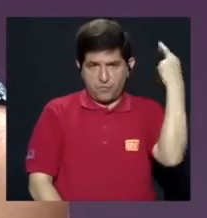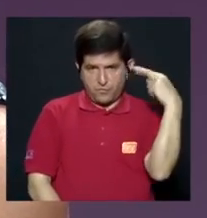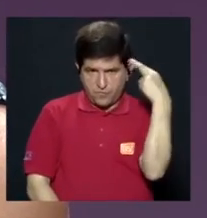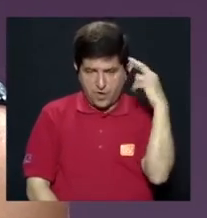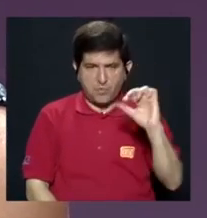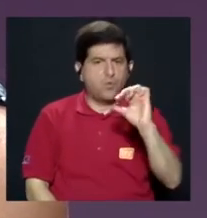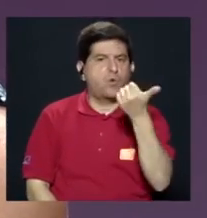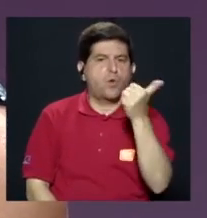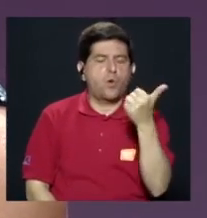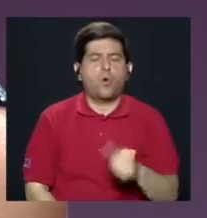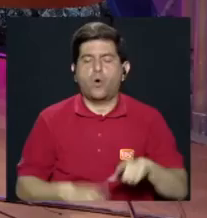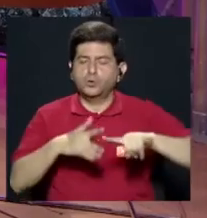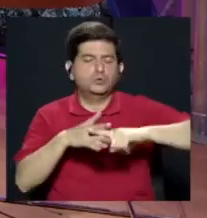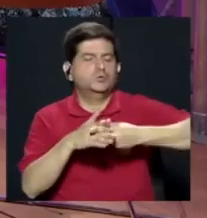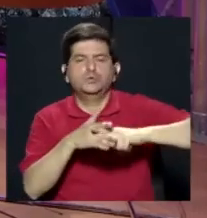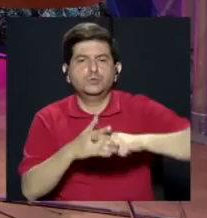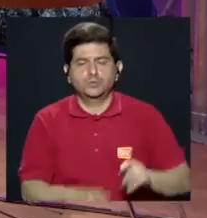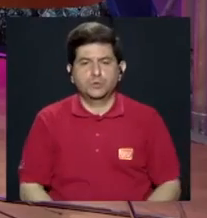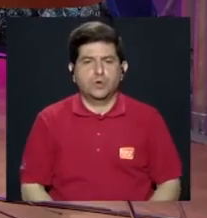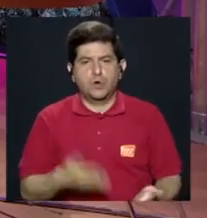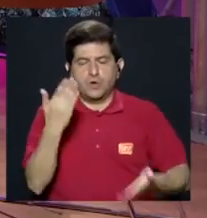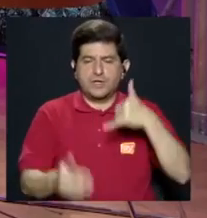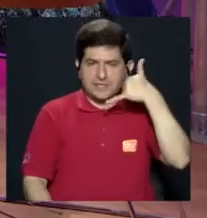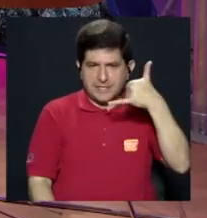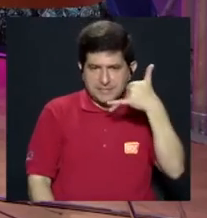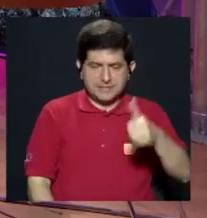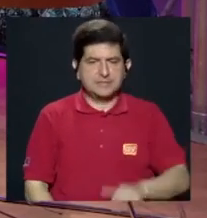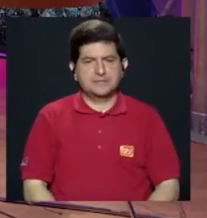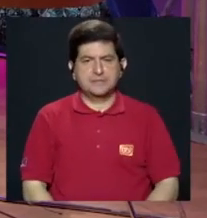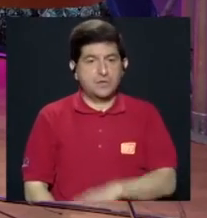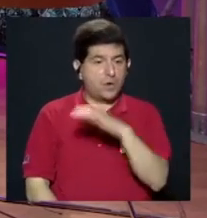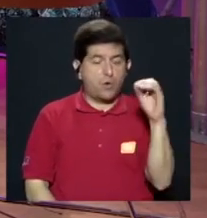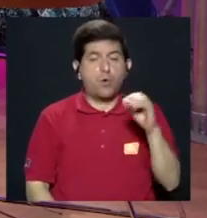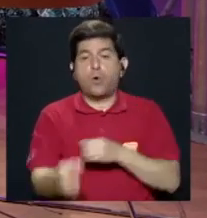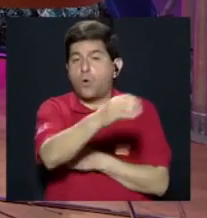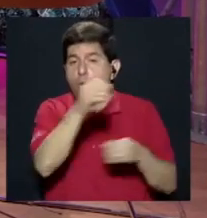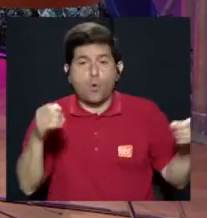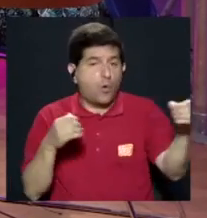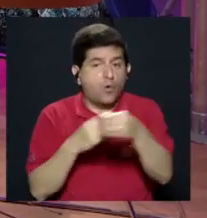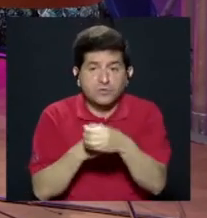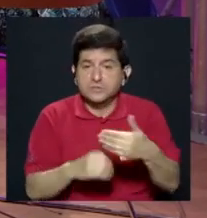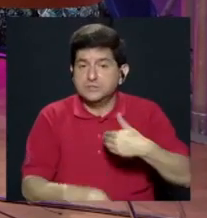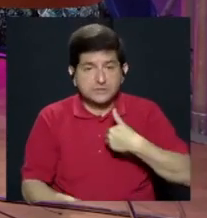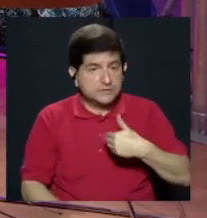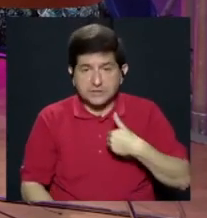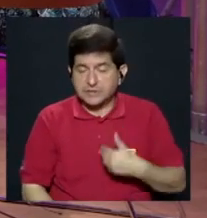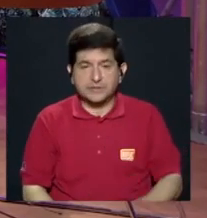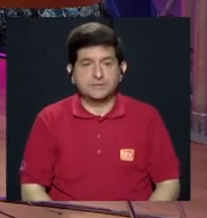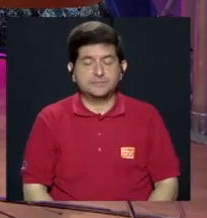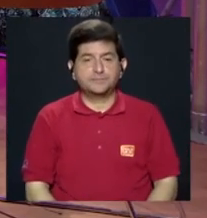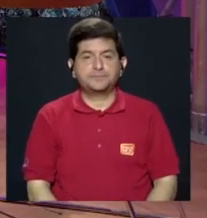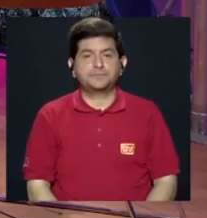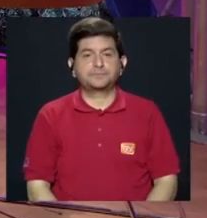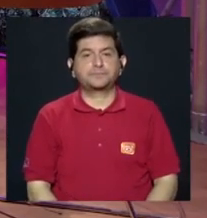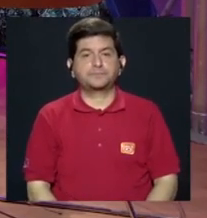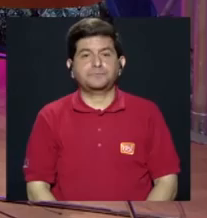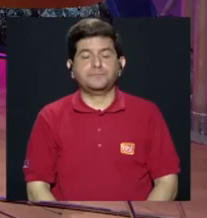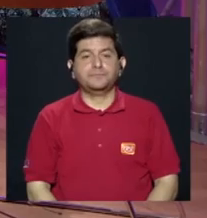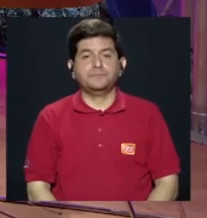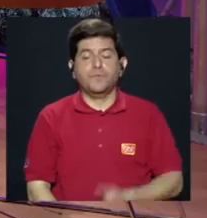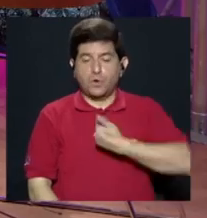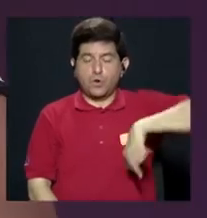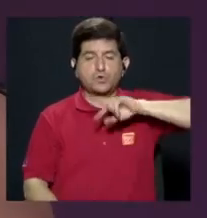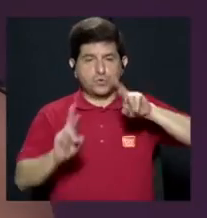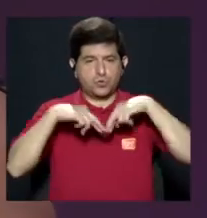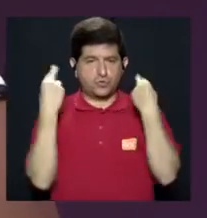hay otro mecanismo, hay un teléfono donde llamar o una oficina, ¿tienen alguna oficina? Nada, nos